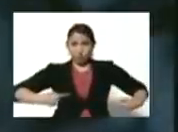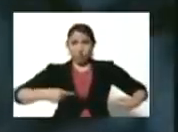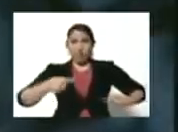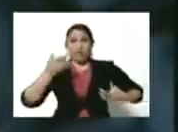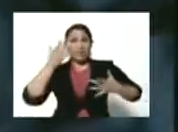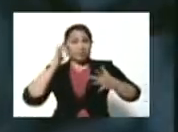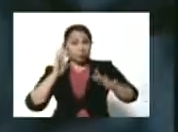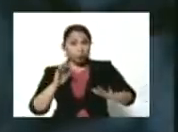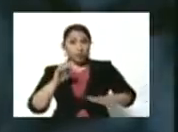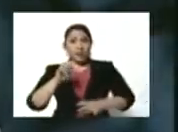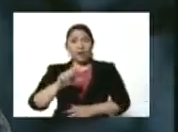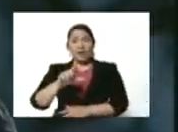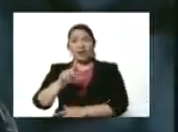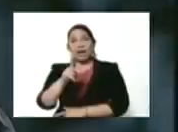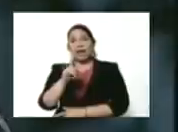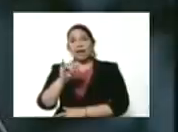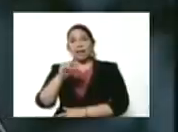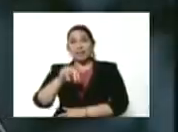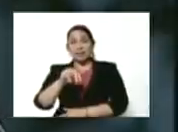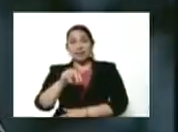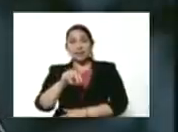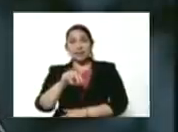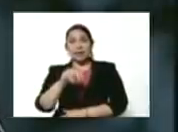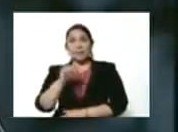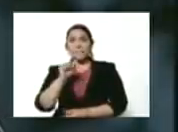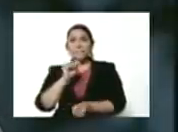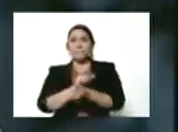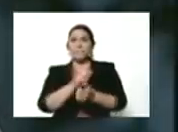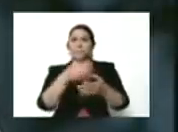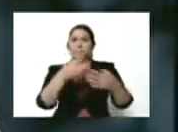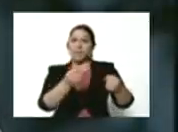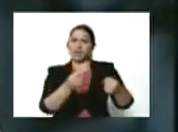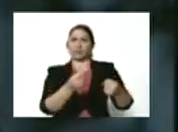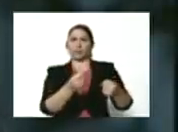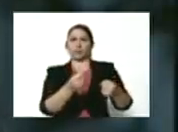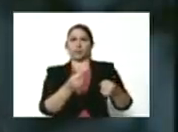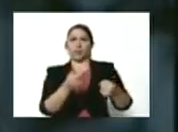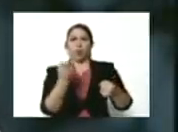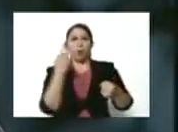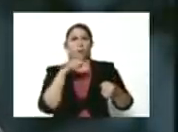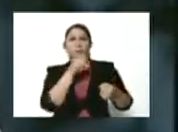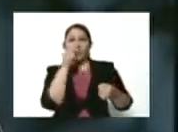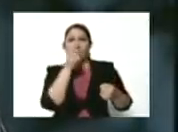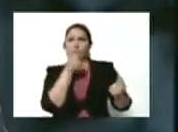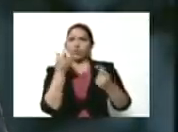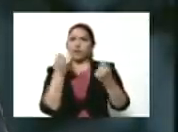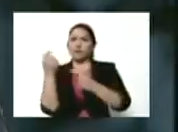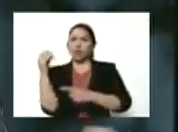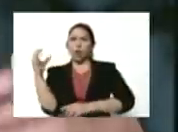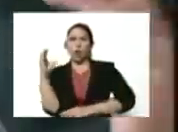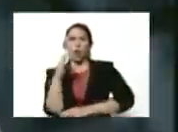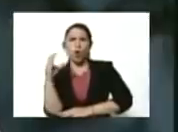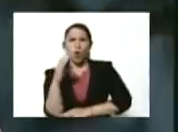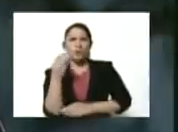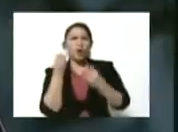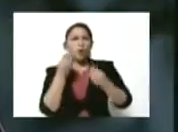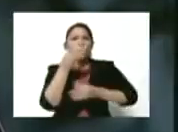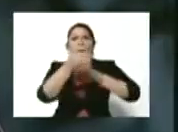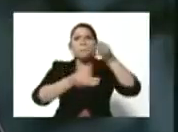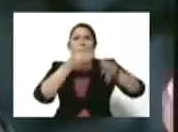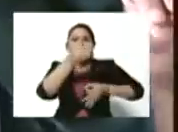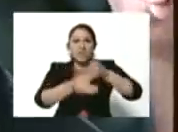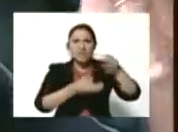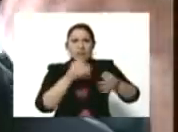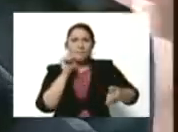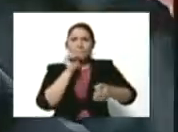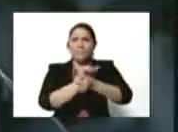Torres, López Torres, alias Doble Rueda, estaba preso. Él estaba preso por narcotráfico en Colombia. ¿Cómo se explica que estando preso por narcotráfico